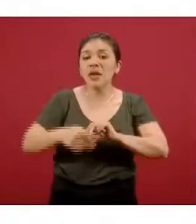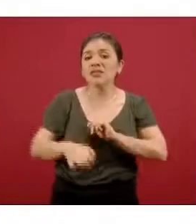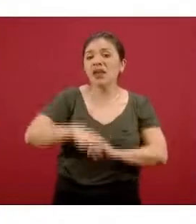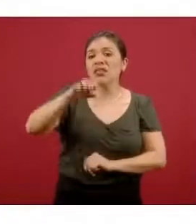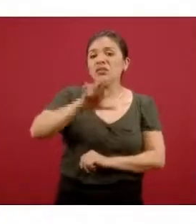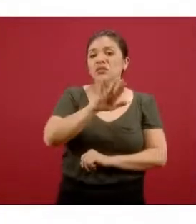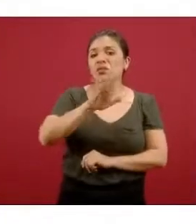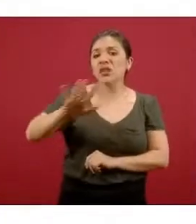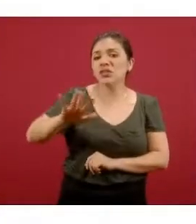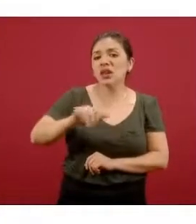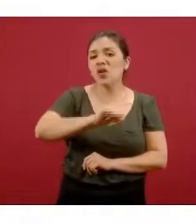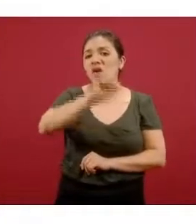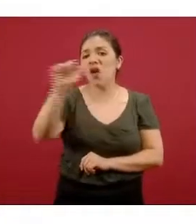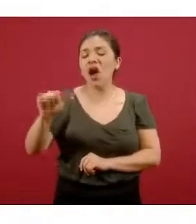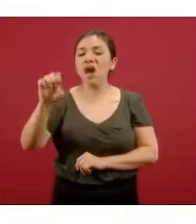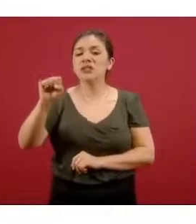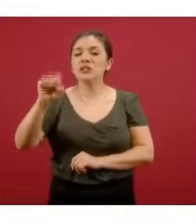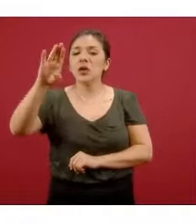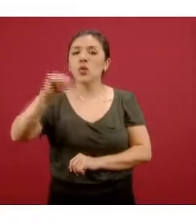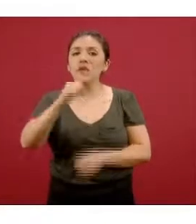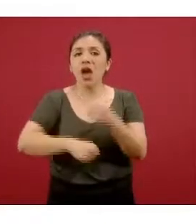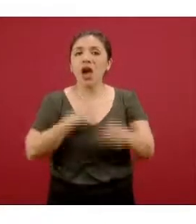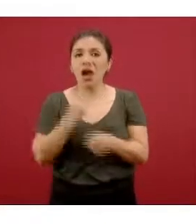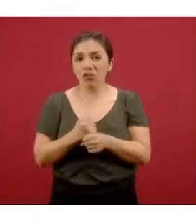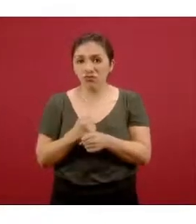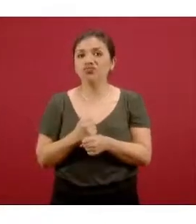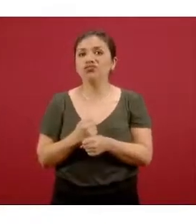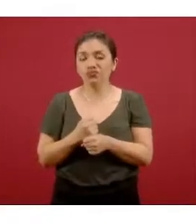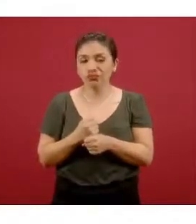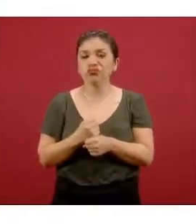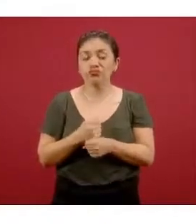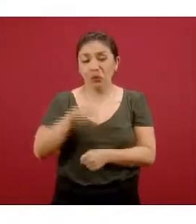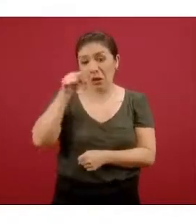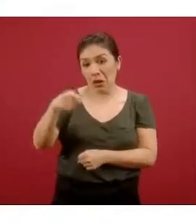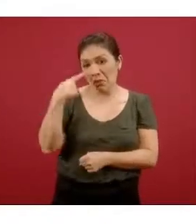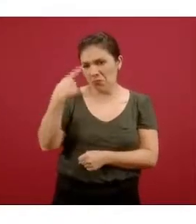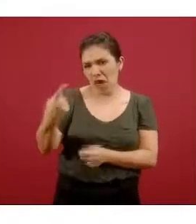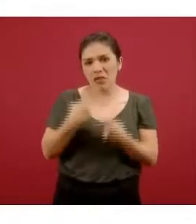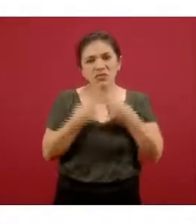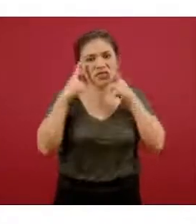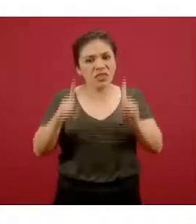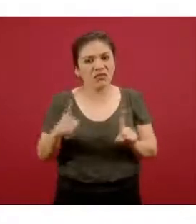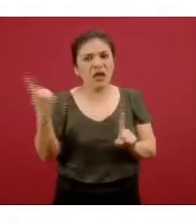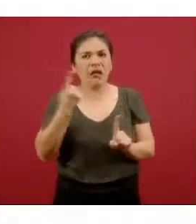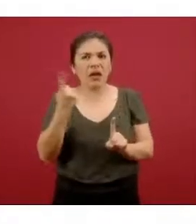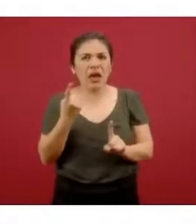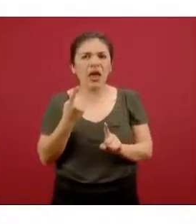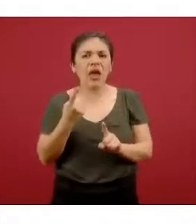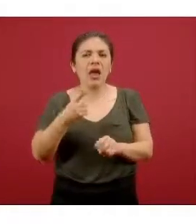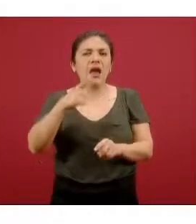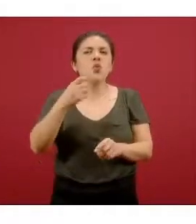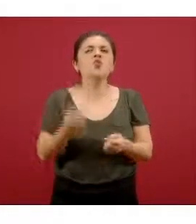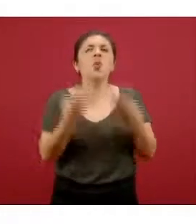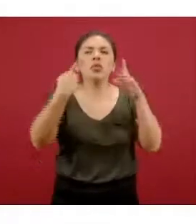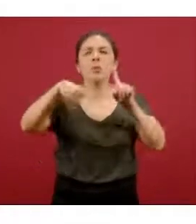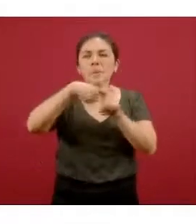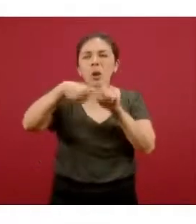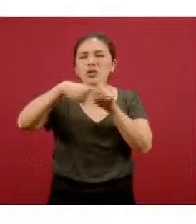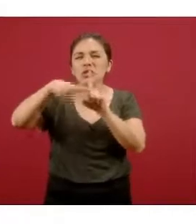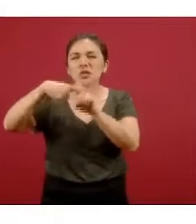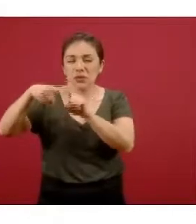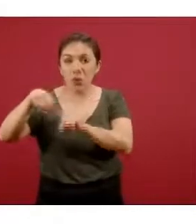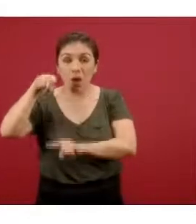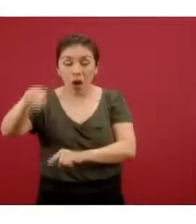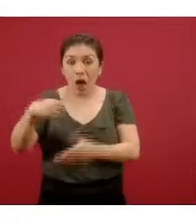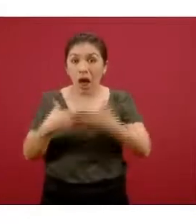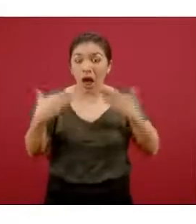55 y hasta los 69 años. Y aquí, a diferencia de todos los casos confirmados,